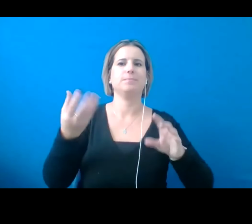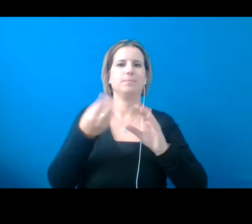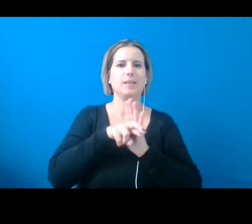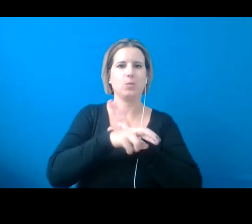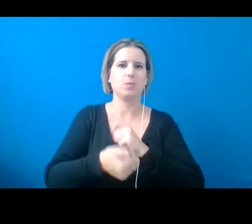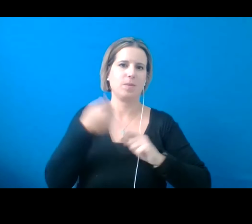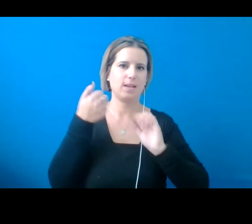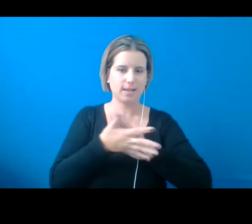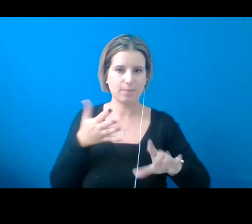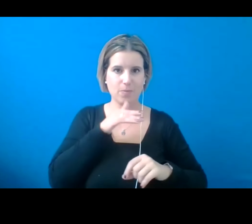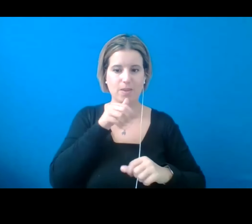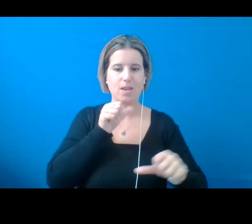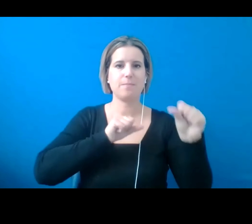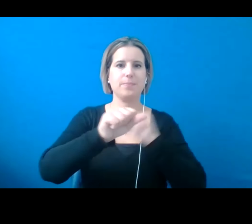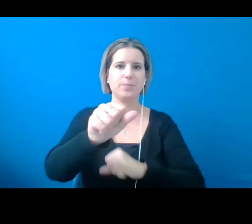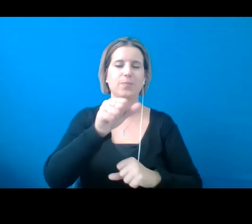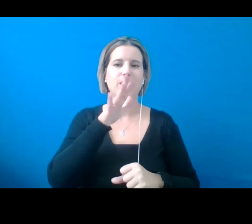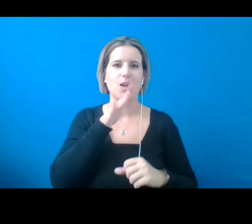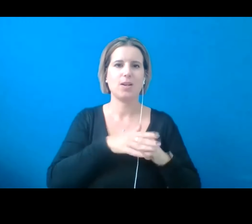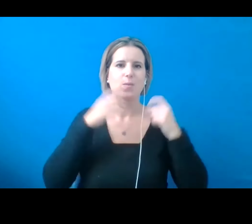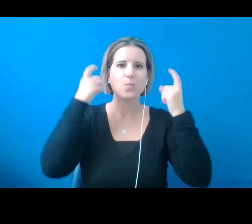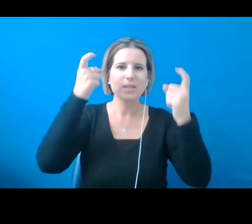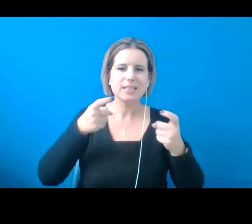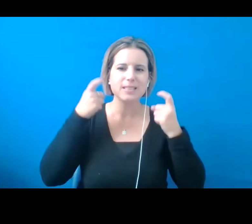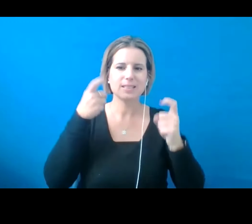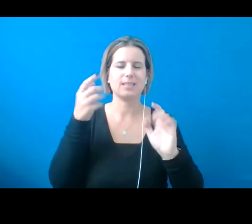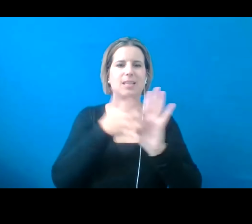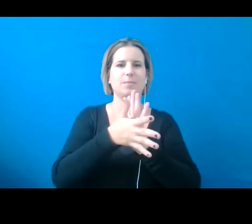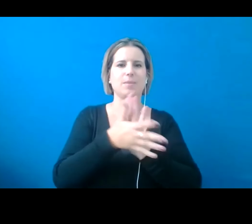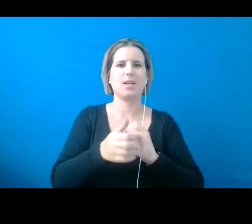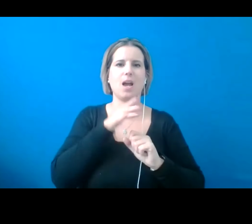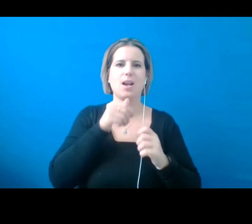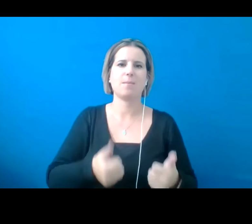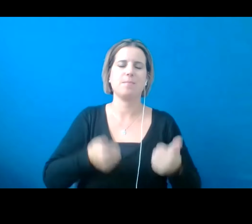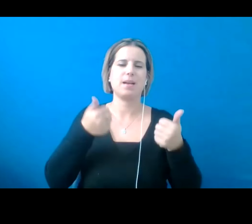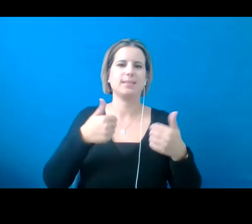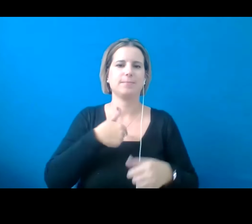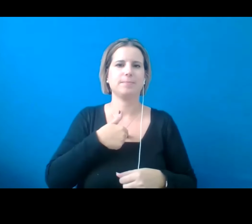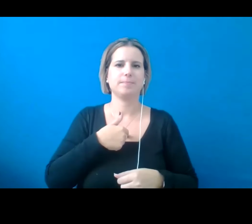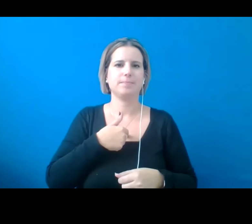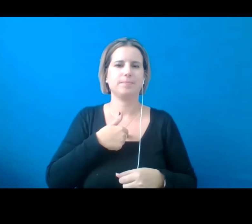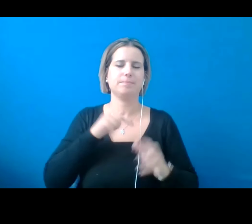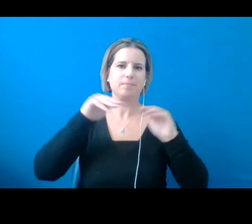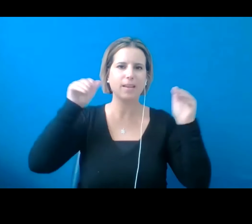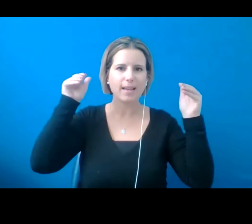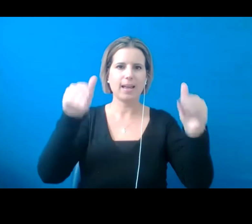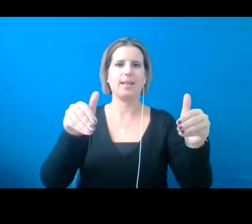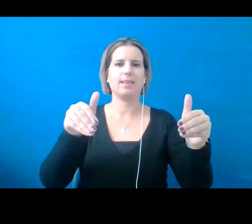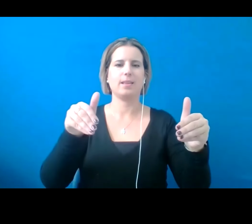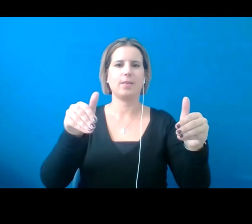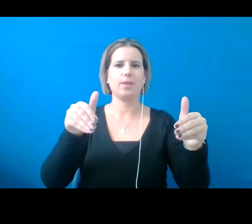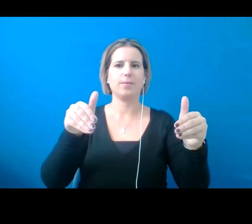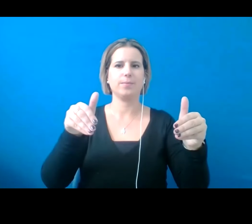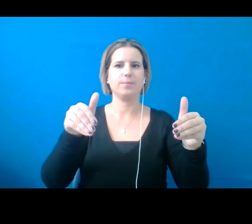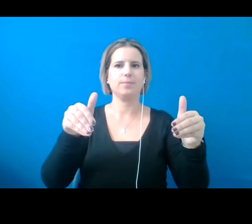a partir de ahora voy a tratar de hablar un poquito ya más de la atención que damos a